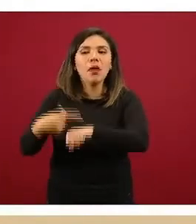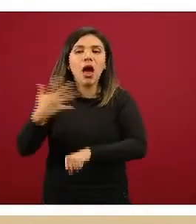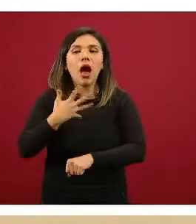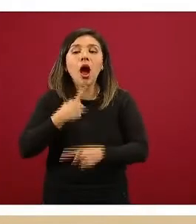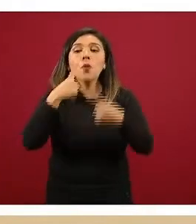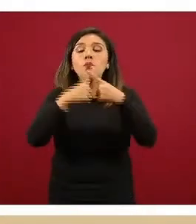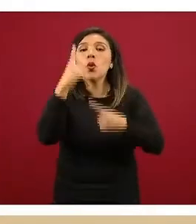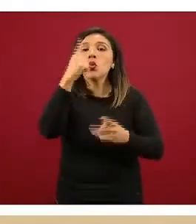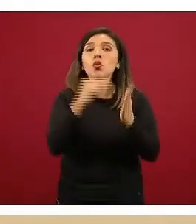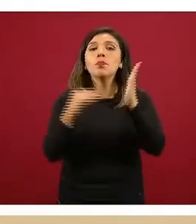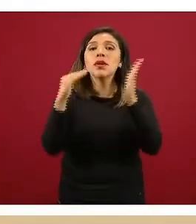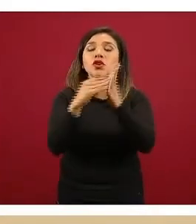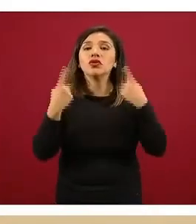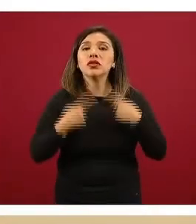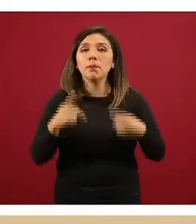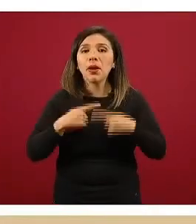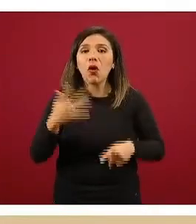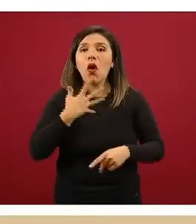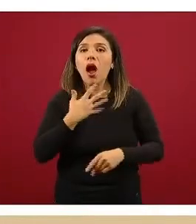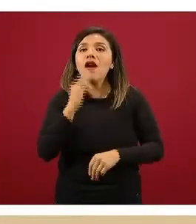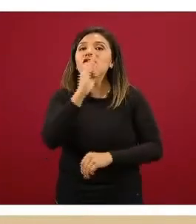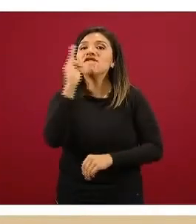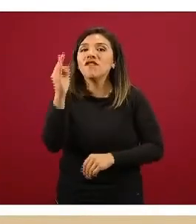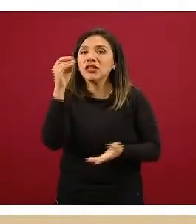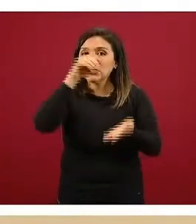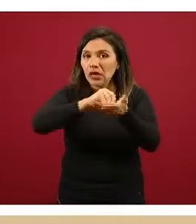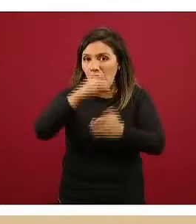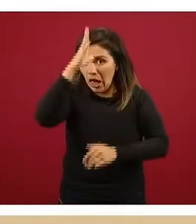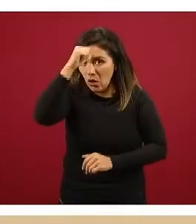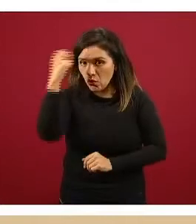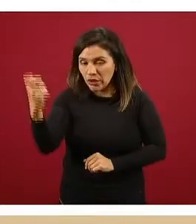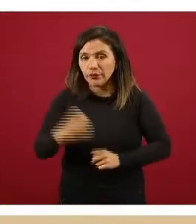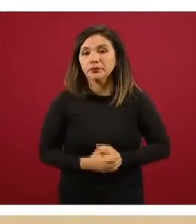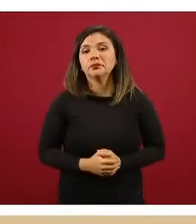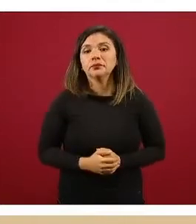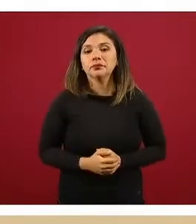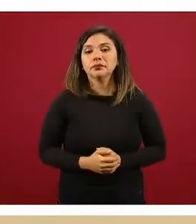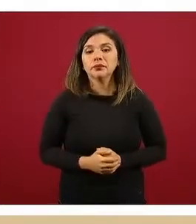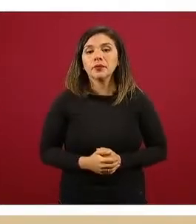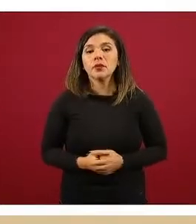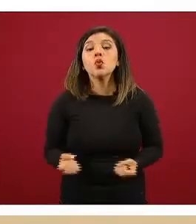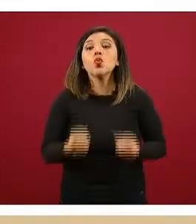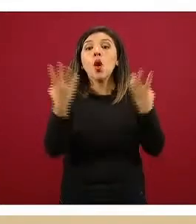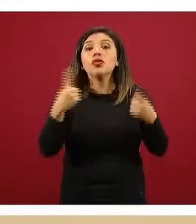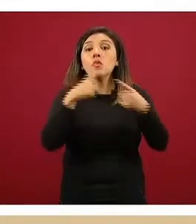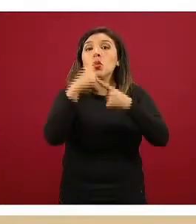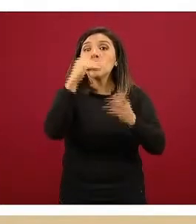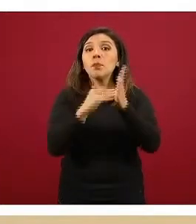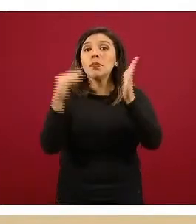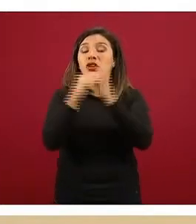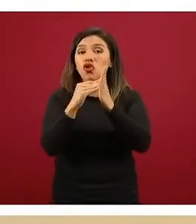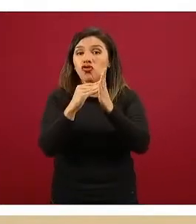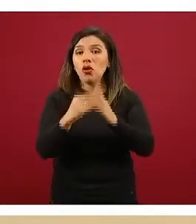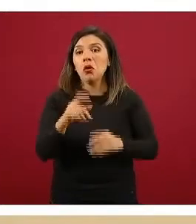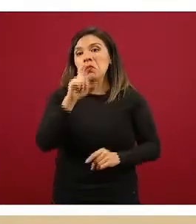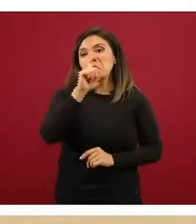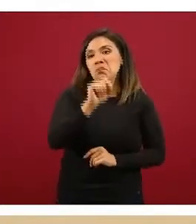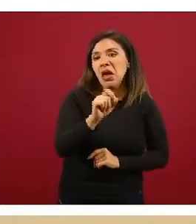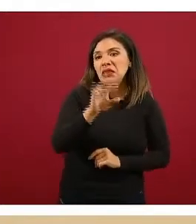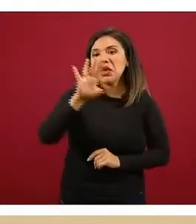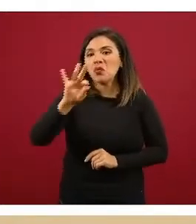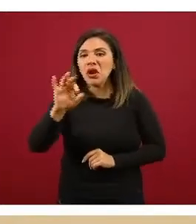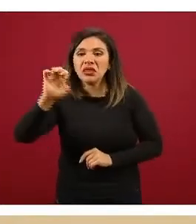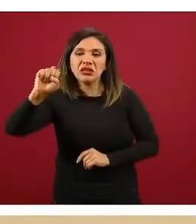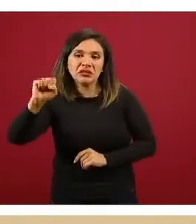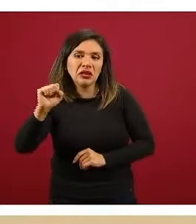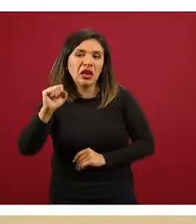por millón de habitante se llegó en esa fecha. Casos por millón de habitante, 20 casos, 40, 60,